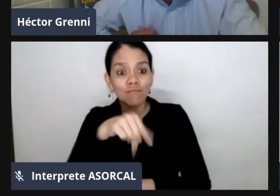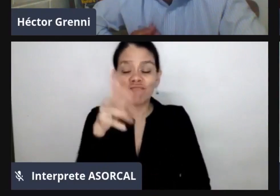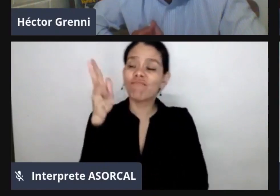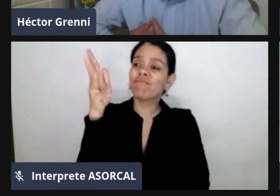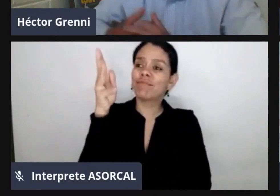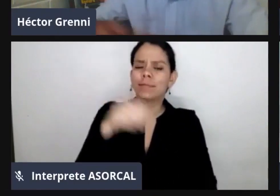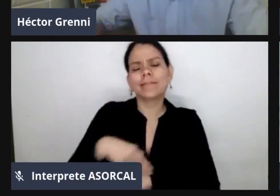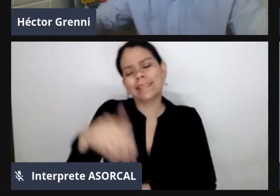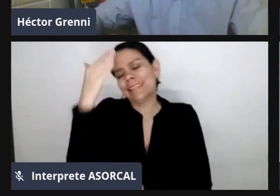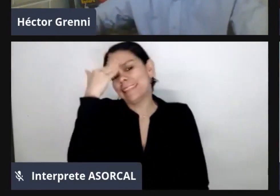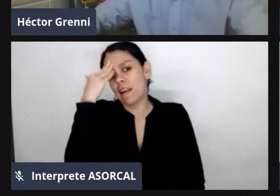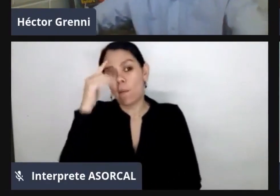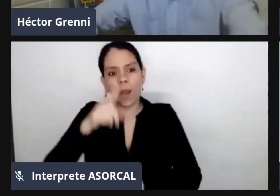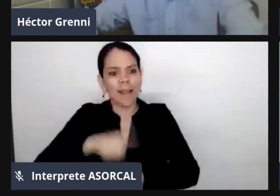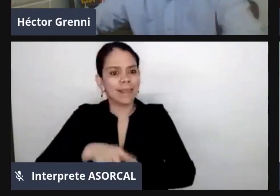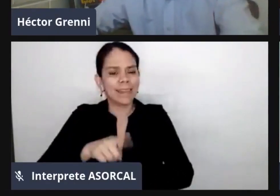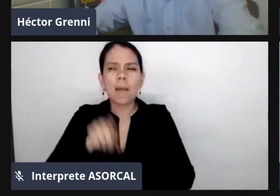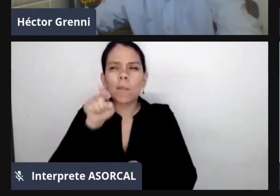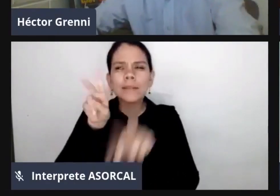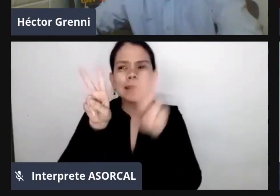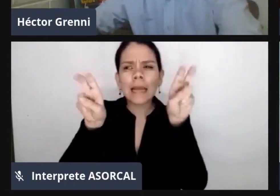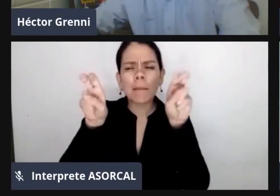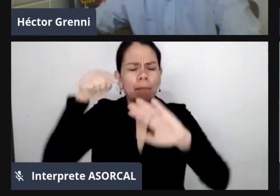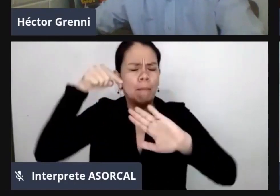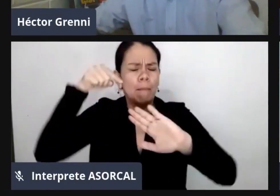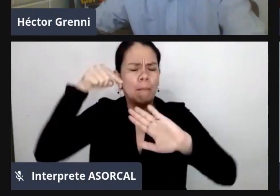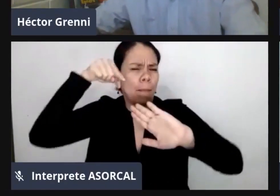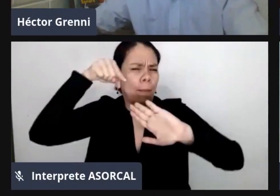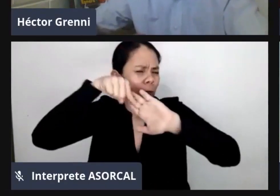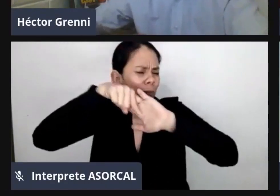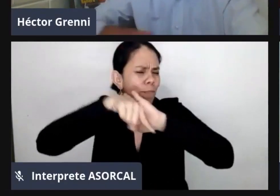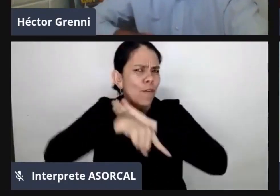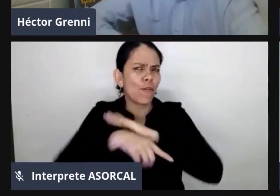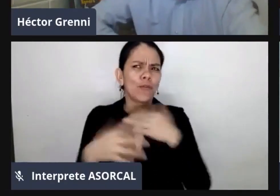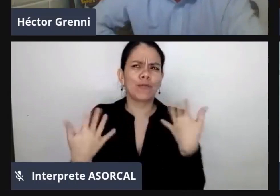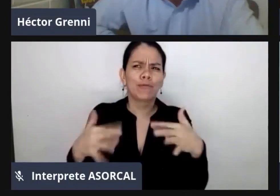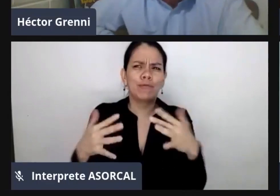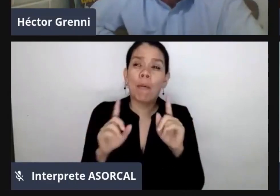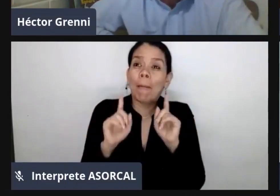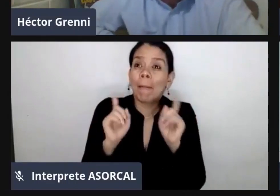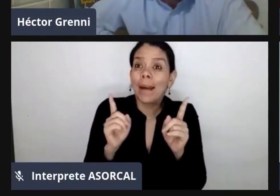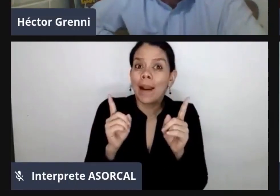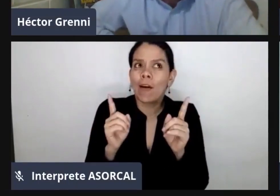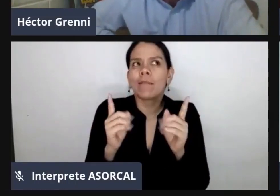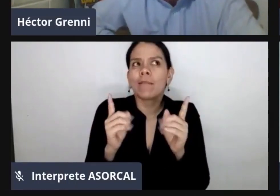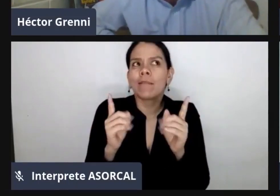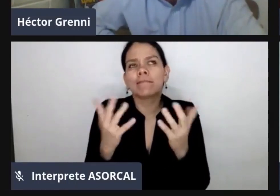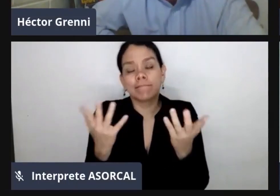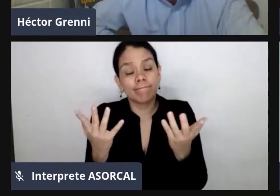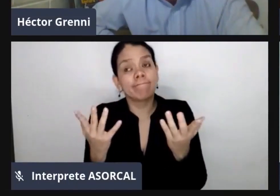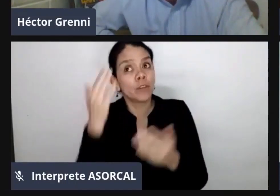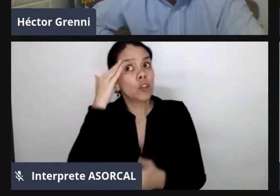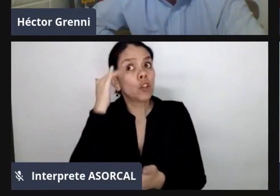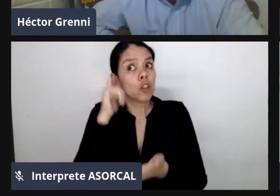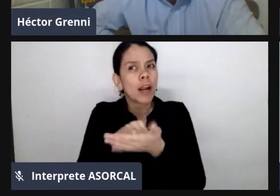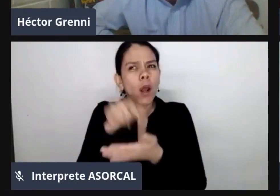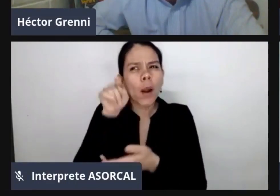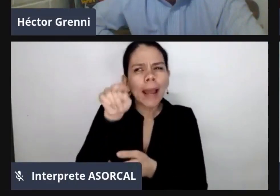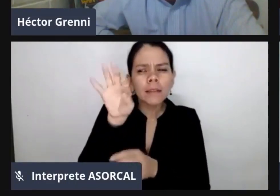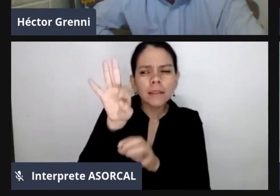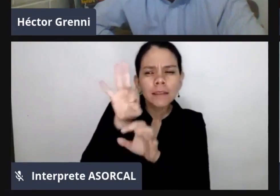de tanta profundidad no es mucho, pero creo que hay unos elementos interesantes que quisiera proponerle que dialogáramos un